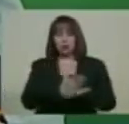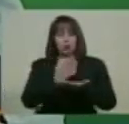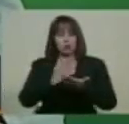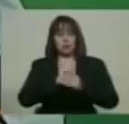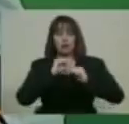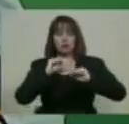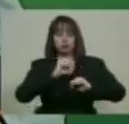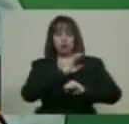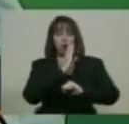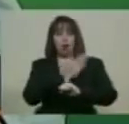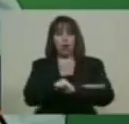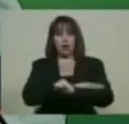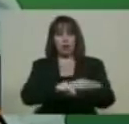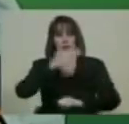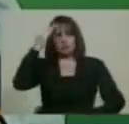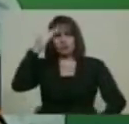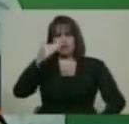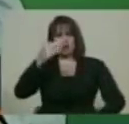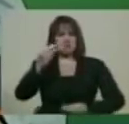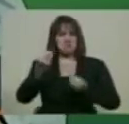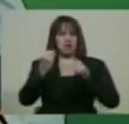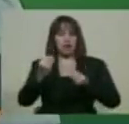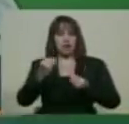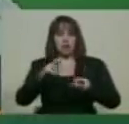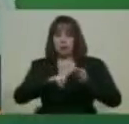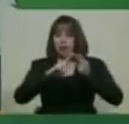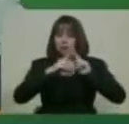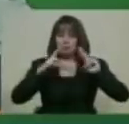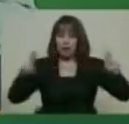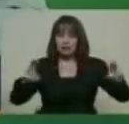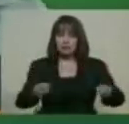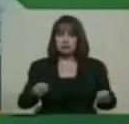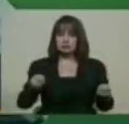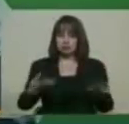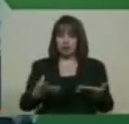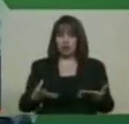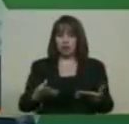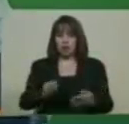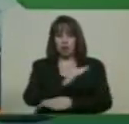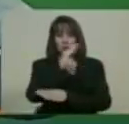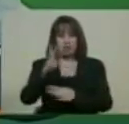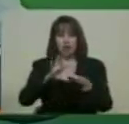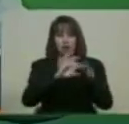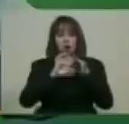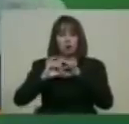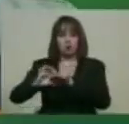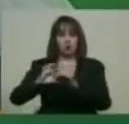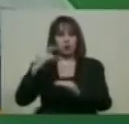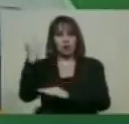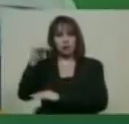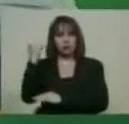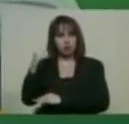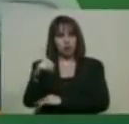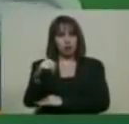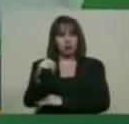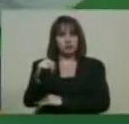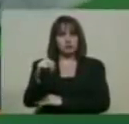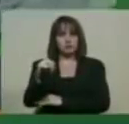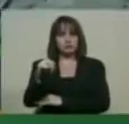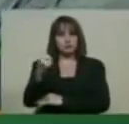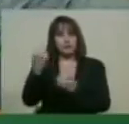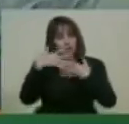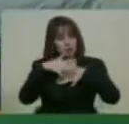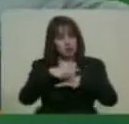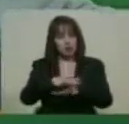militar en Venezuela, hablamos para la paz, para preservar la unión nacional, para preservar la